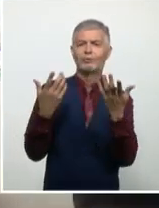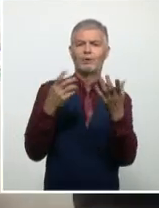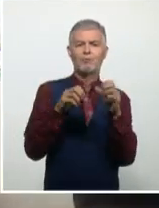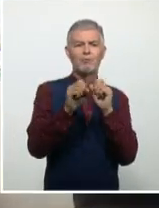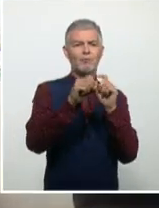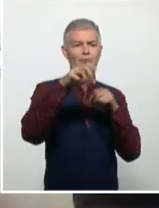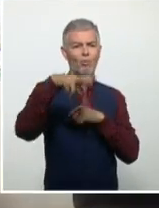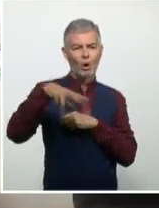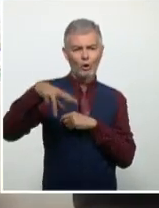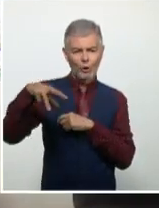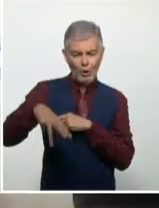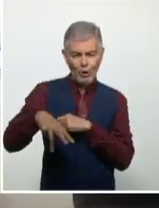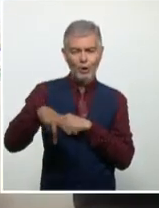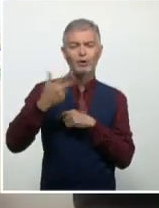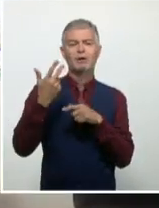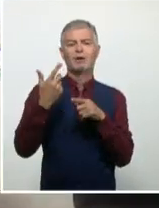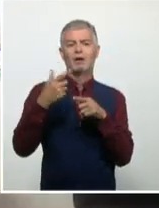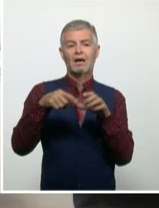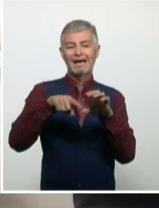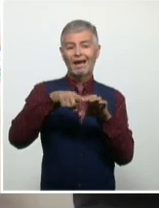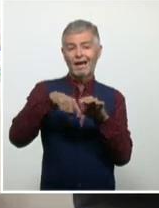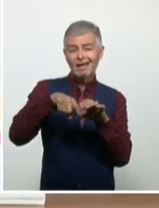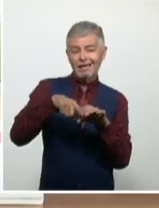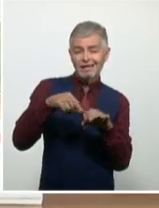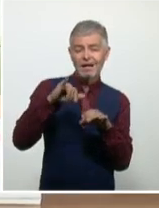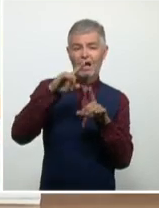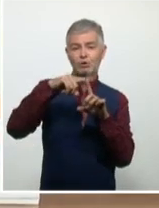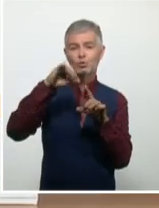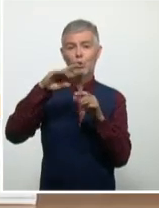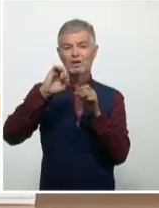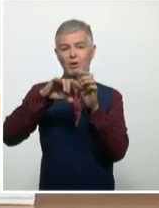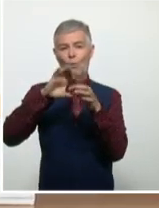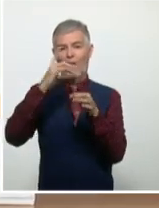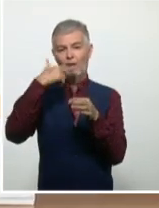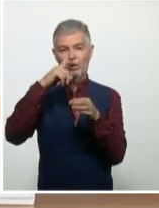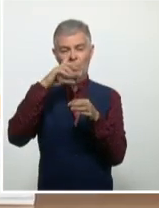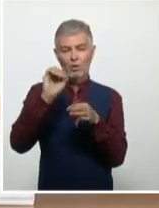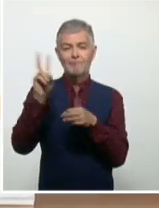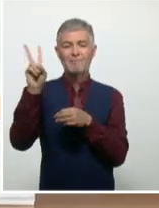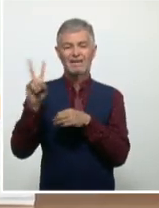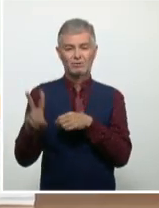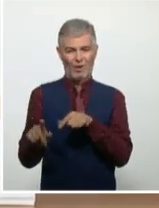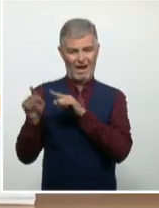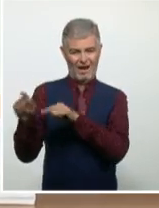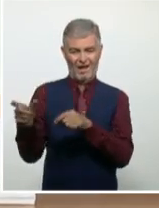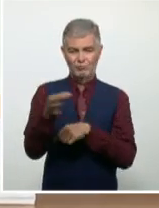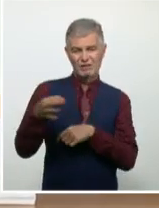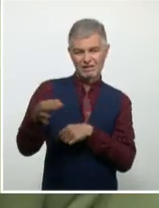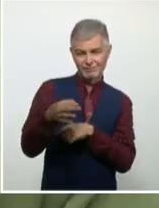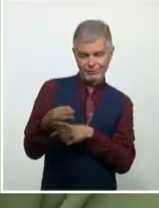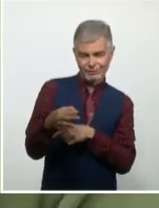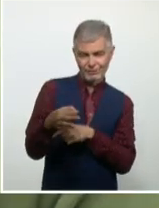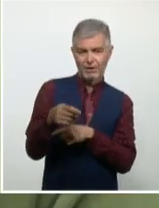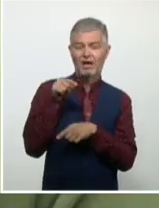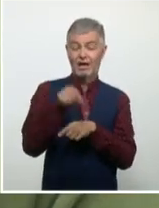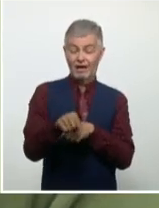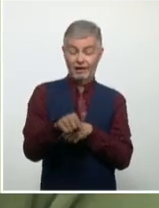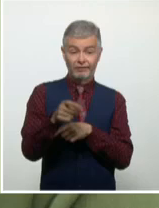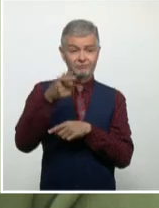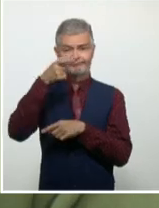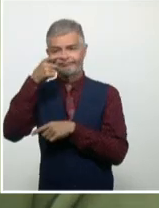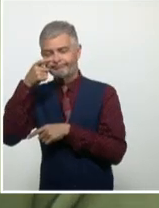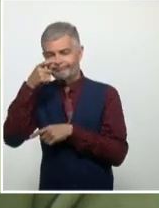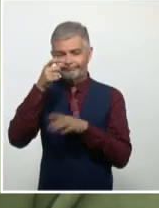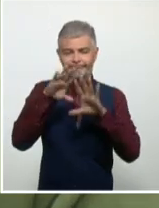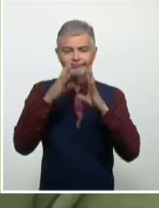Morón, específicamente en la isla de Turiguanó y Venezuela. Hechos que han encendido las alarmas y mantienen en vigilia al